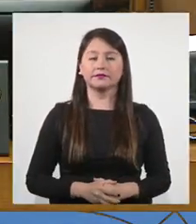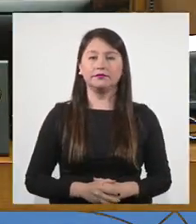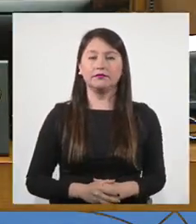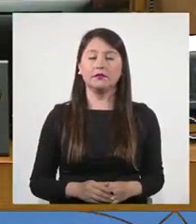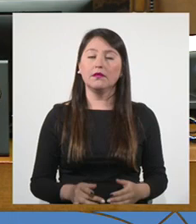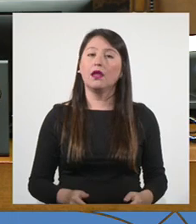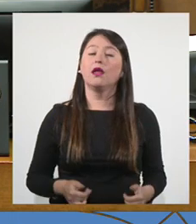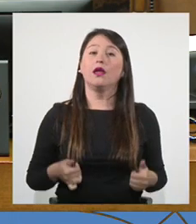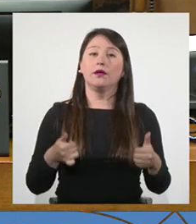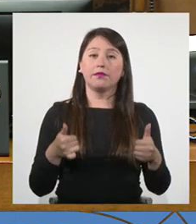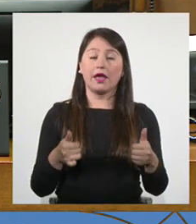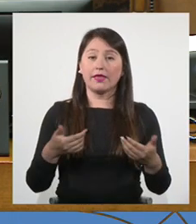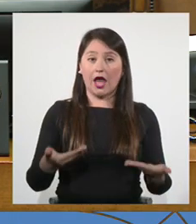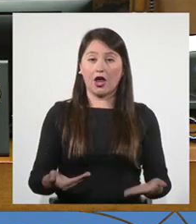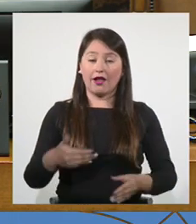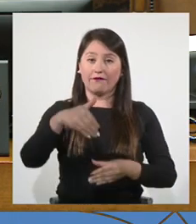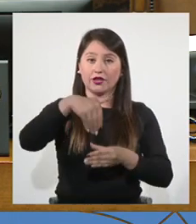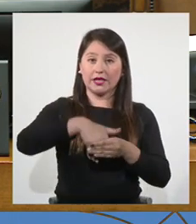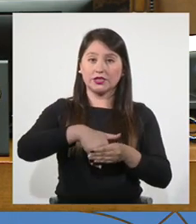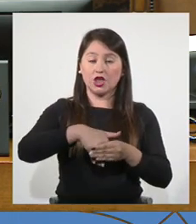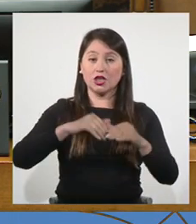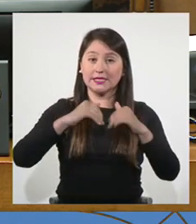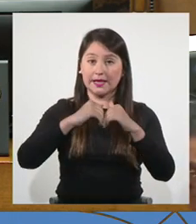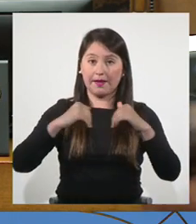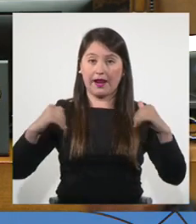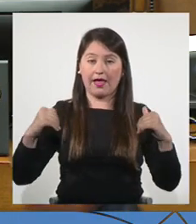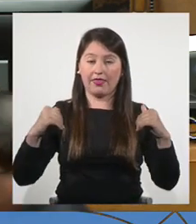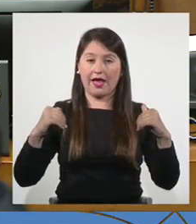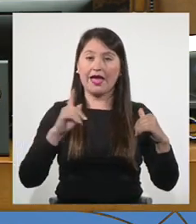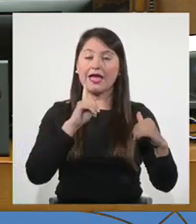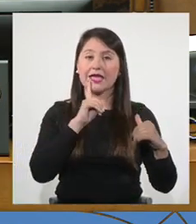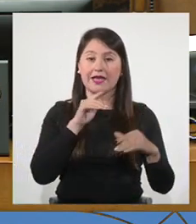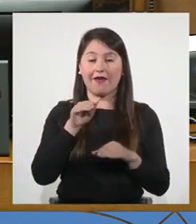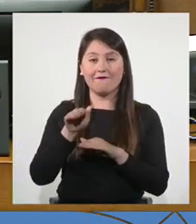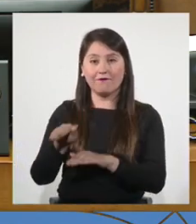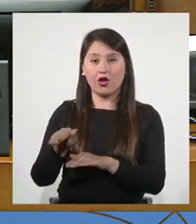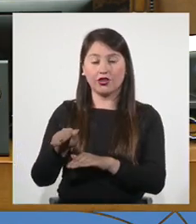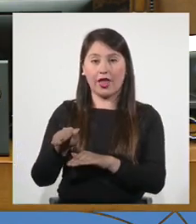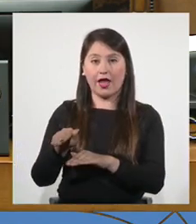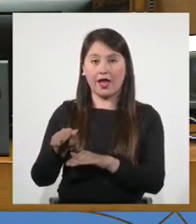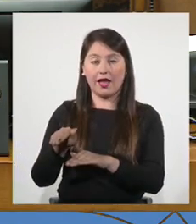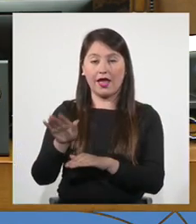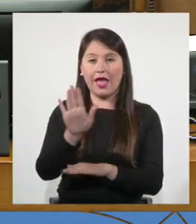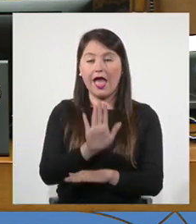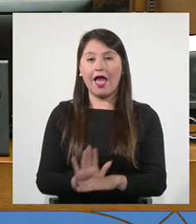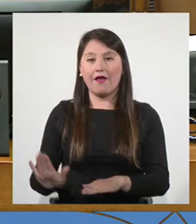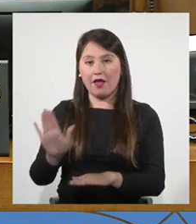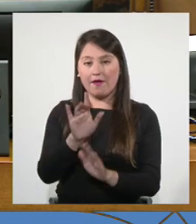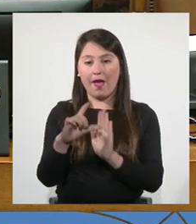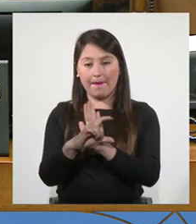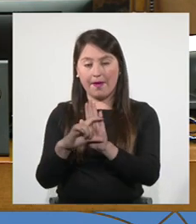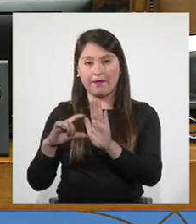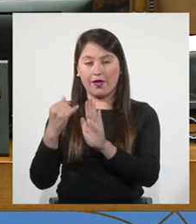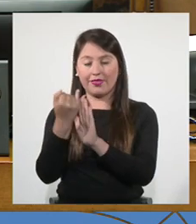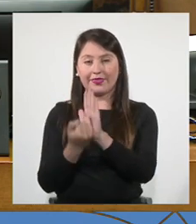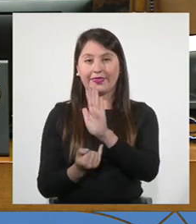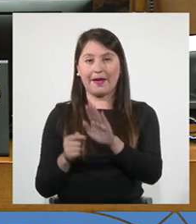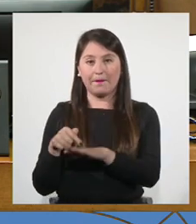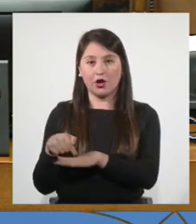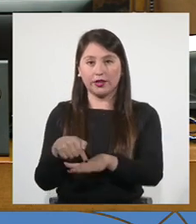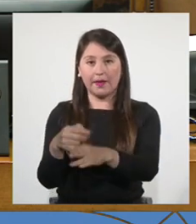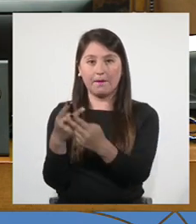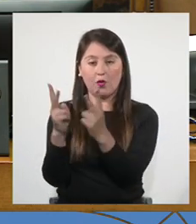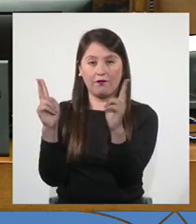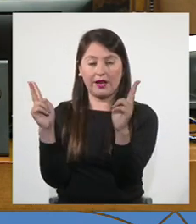Bien, estamos en votación, esta votación separada. Quienes votan a favor, votan por mantener la glosa del programa 6 del subsidio al transporte público. Le ofrezco